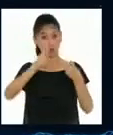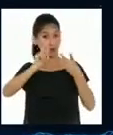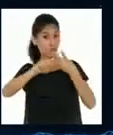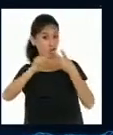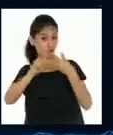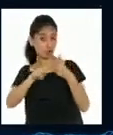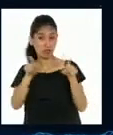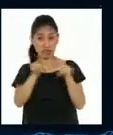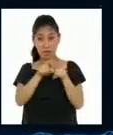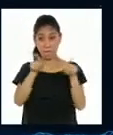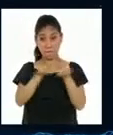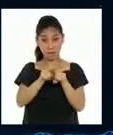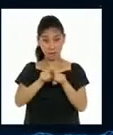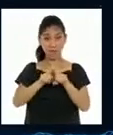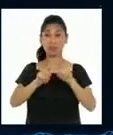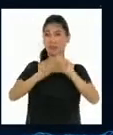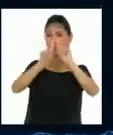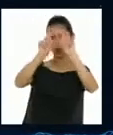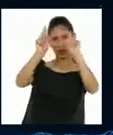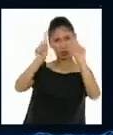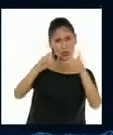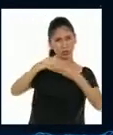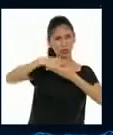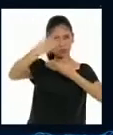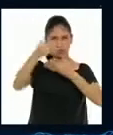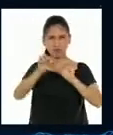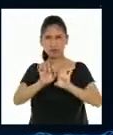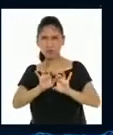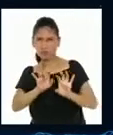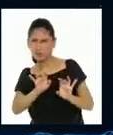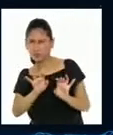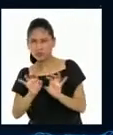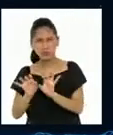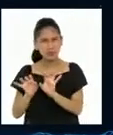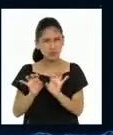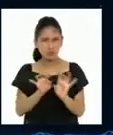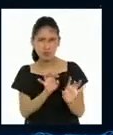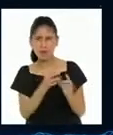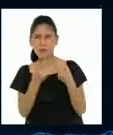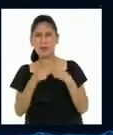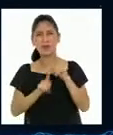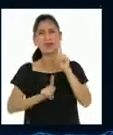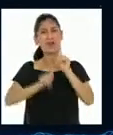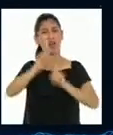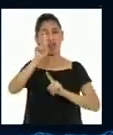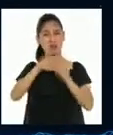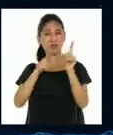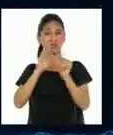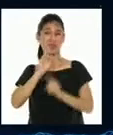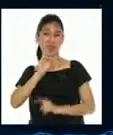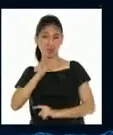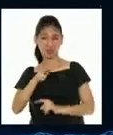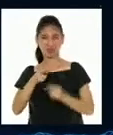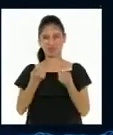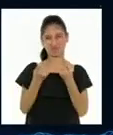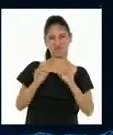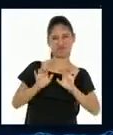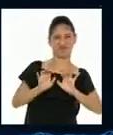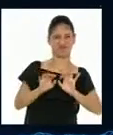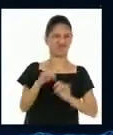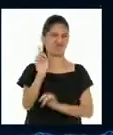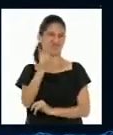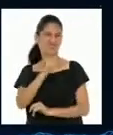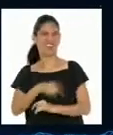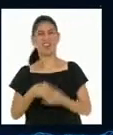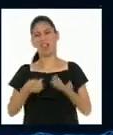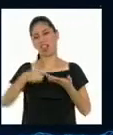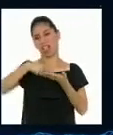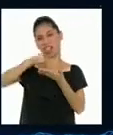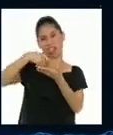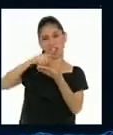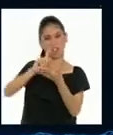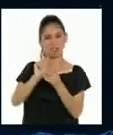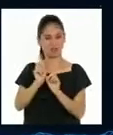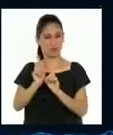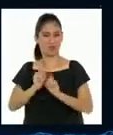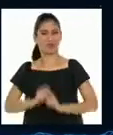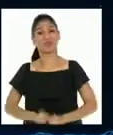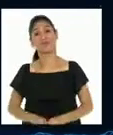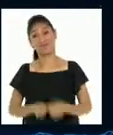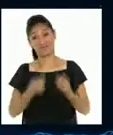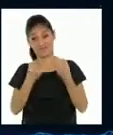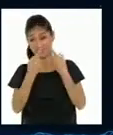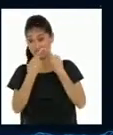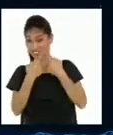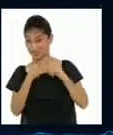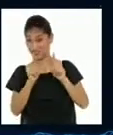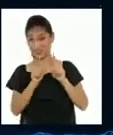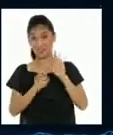económica que la anterior, pero tiene el inconveniente de tener pocas respuestas, por lo que hay que hacer sucesivos envíos, lo que puede hacer que la muestra